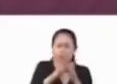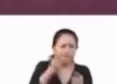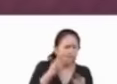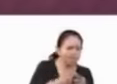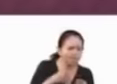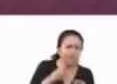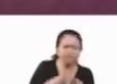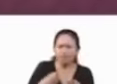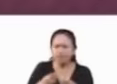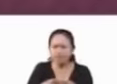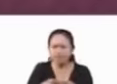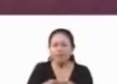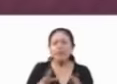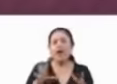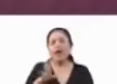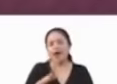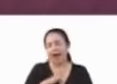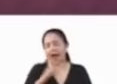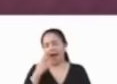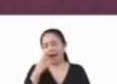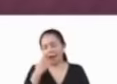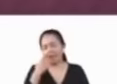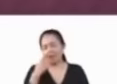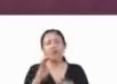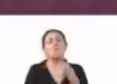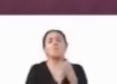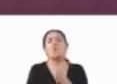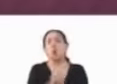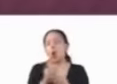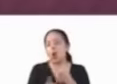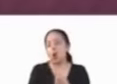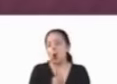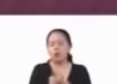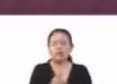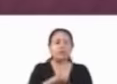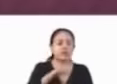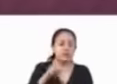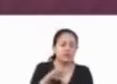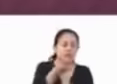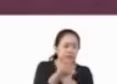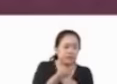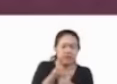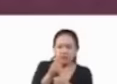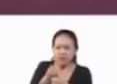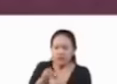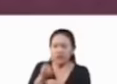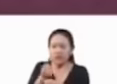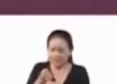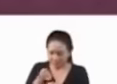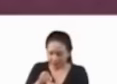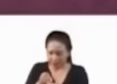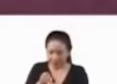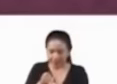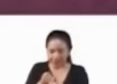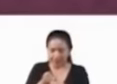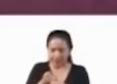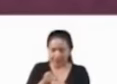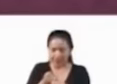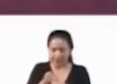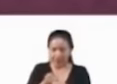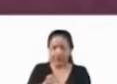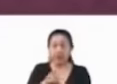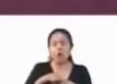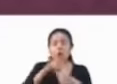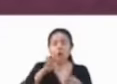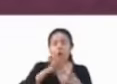empieza a encontrar problemas y de ahí pues se viene toda esta investigación que ha hecho la Fiscalía. En